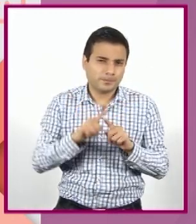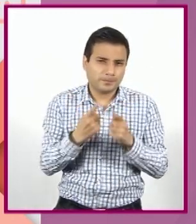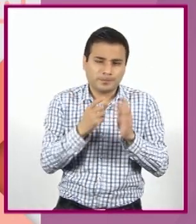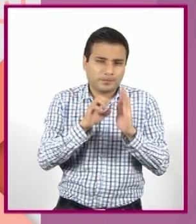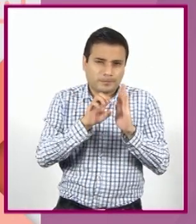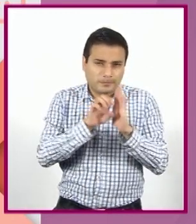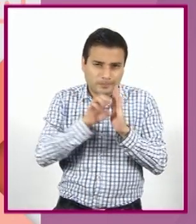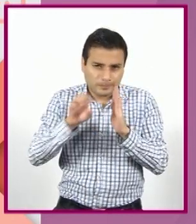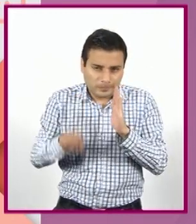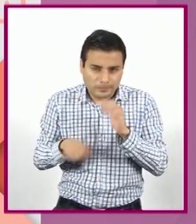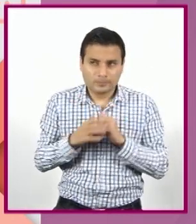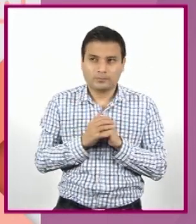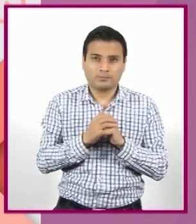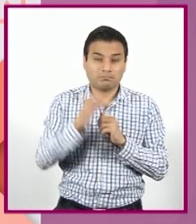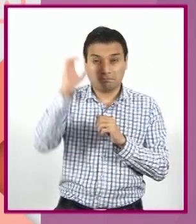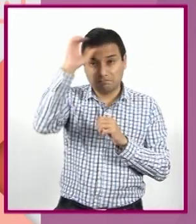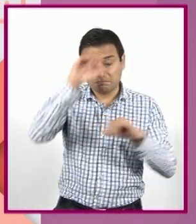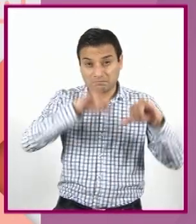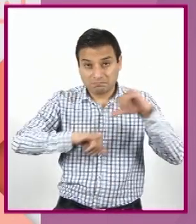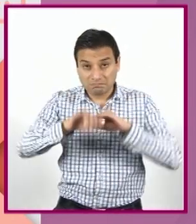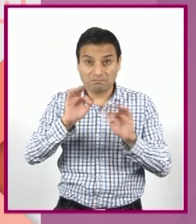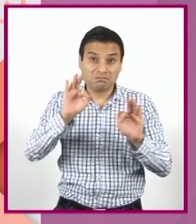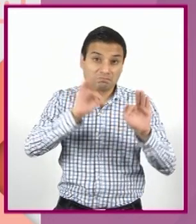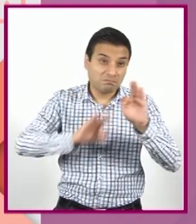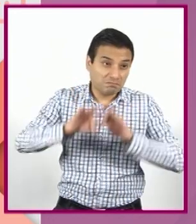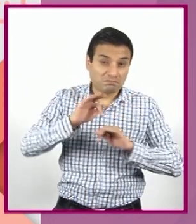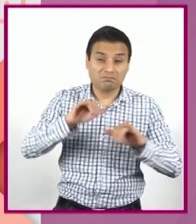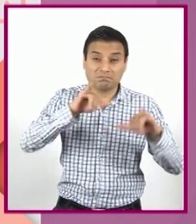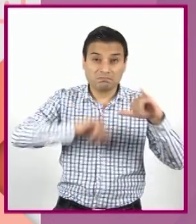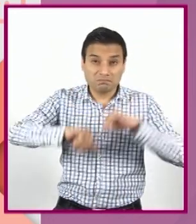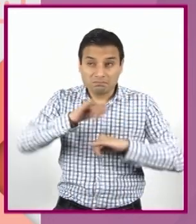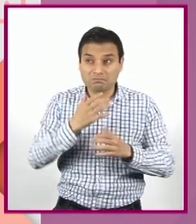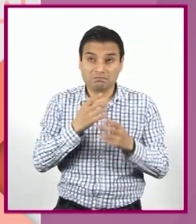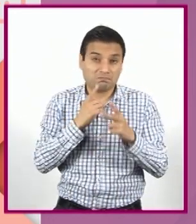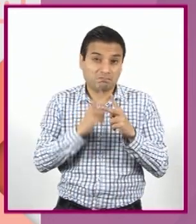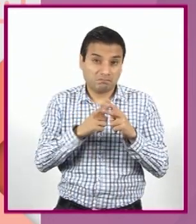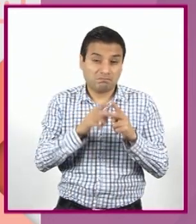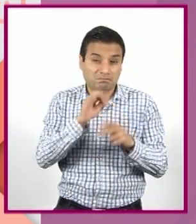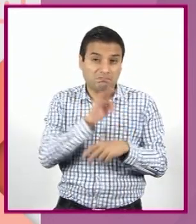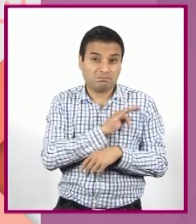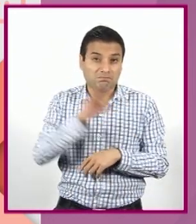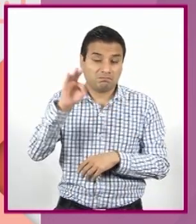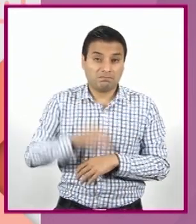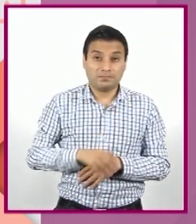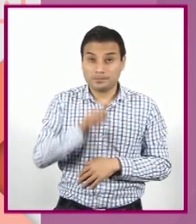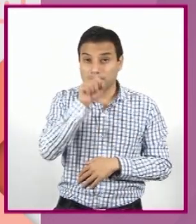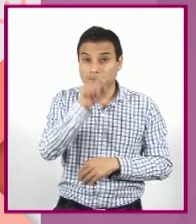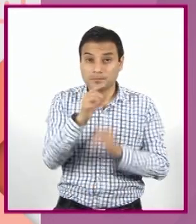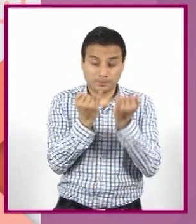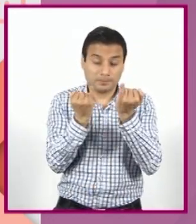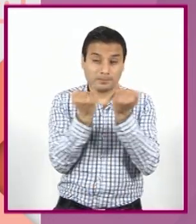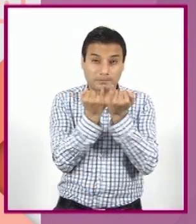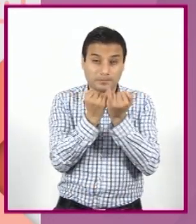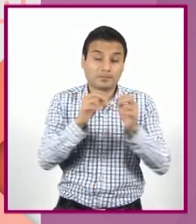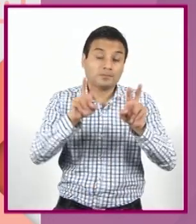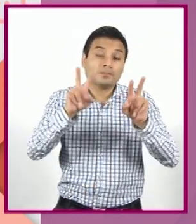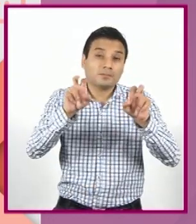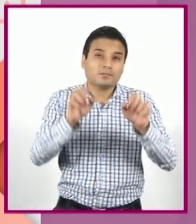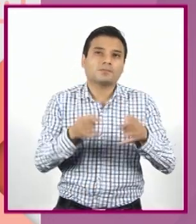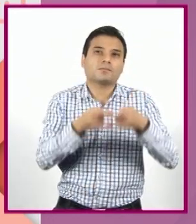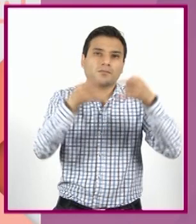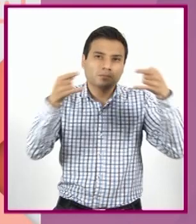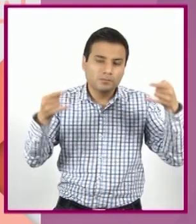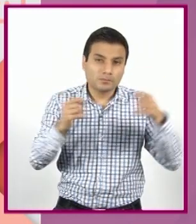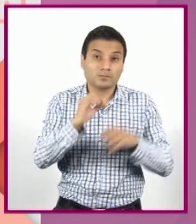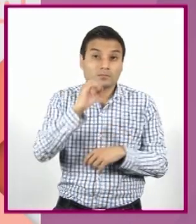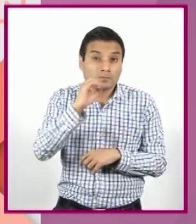pueden hablar de ciencias como la física o la química o de matemáticas. Igualmente, pueden hablar de historia o